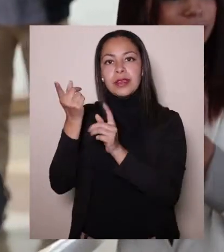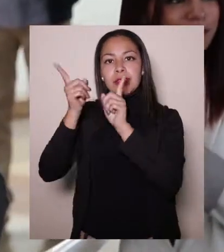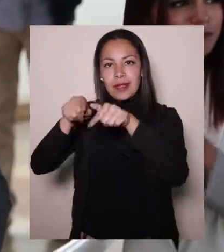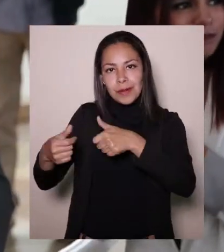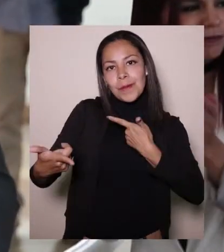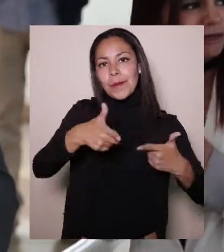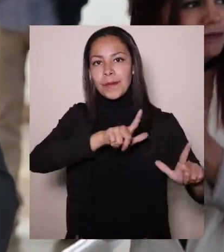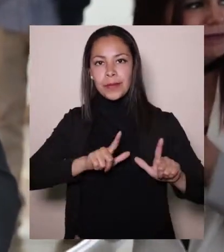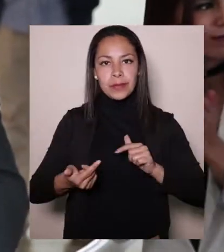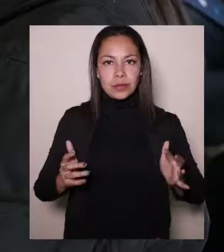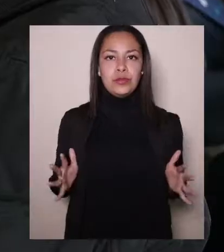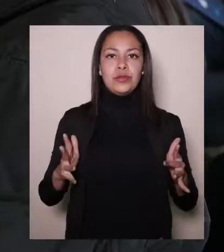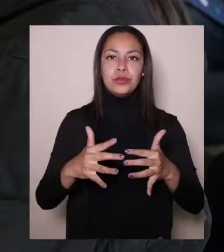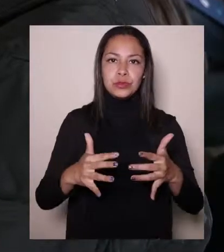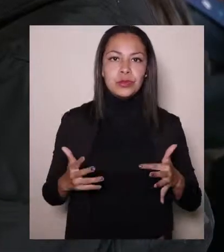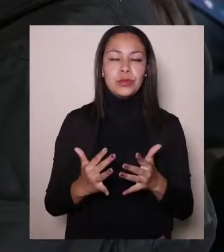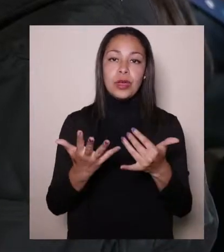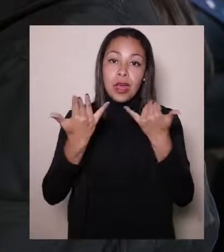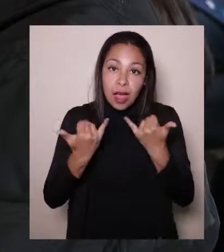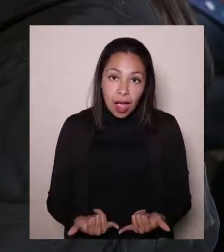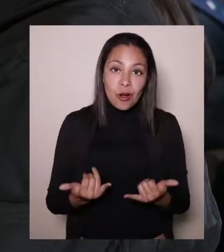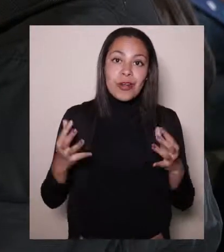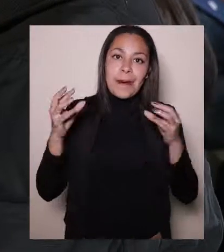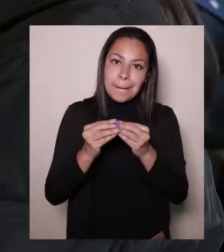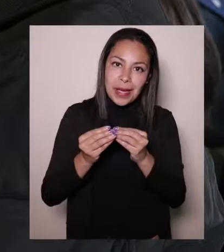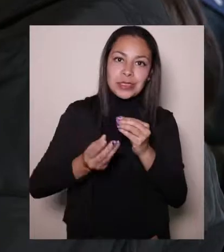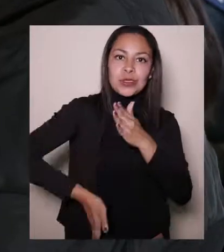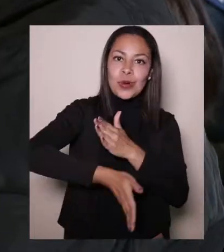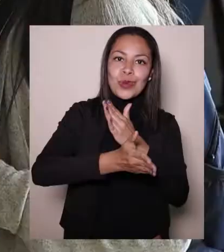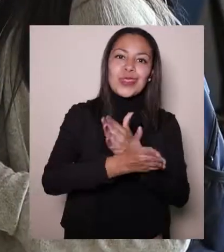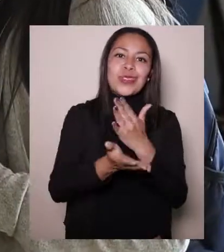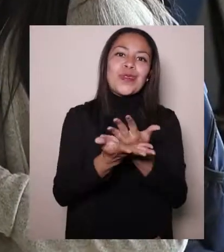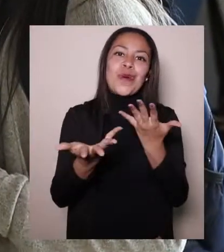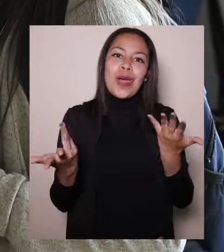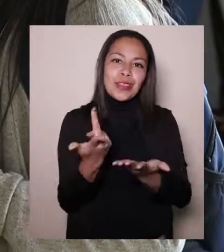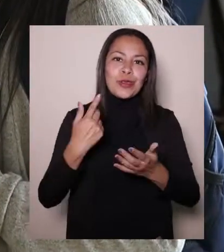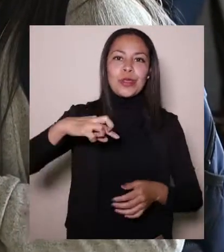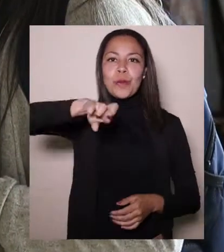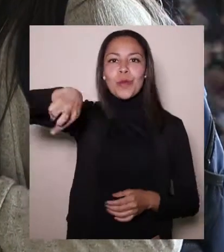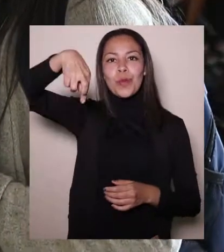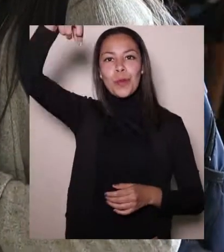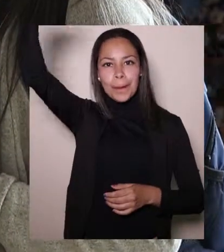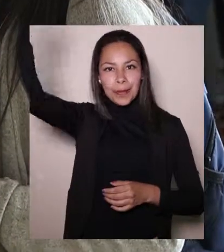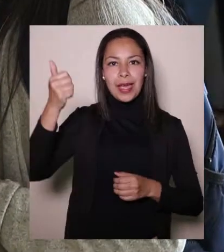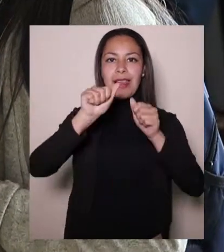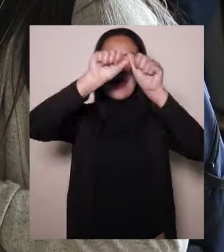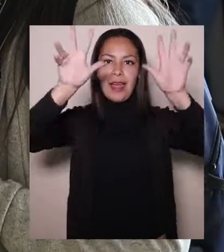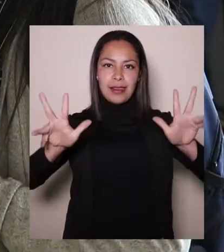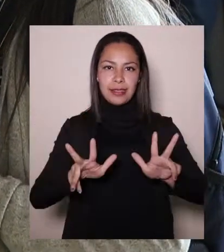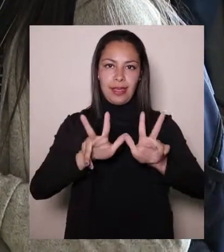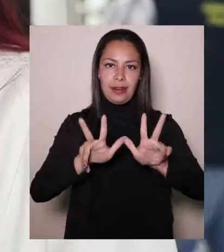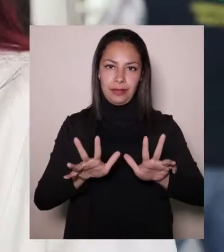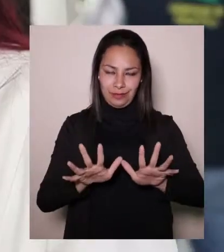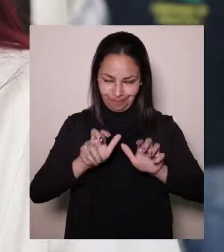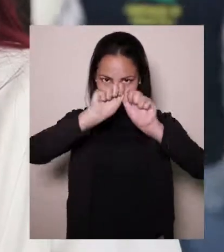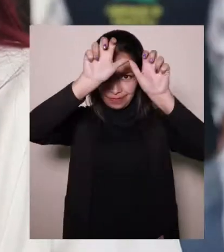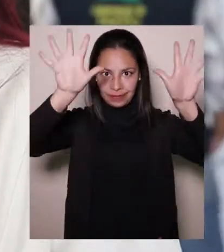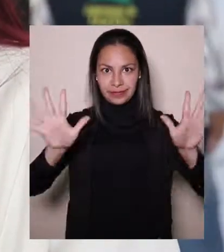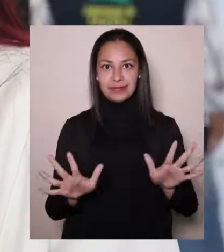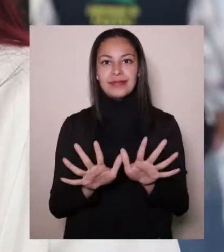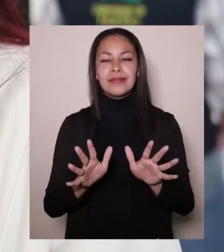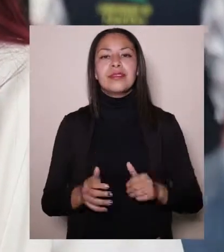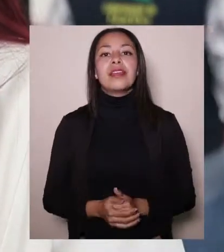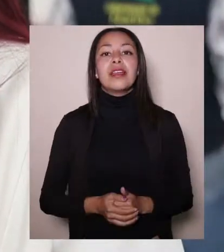de este año se aplicó en Barbacoas y El Charco, y ahora los viajeros intervinieron en Aldana y Pupiales. Bueno,